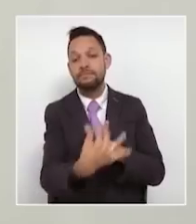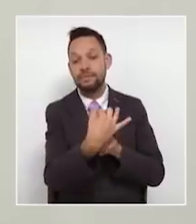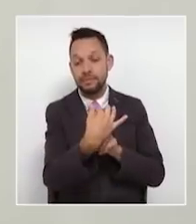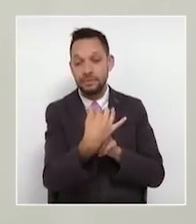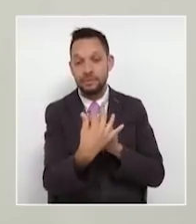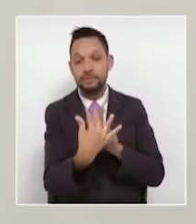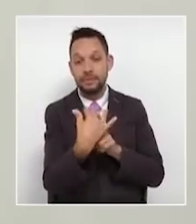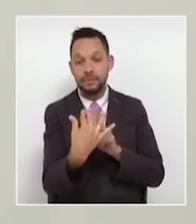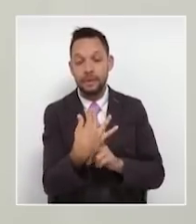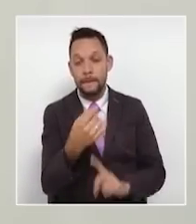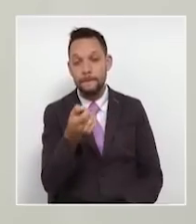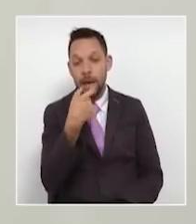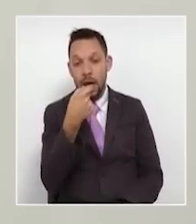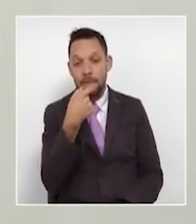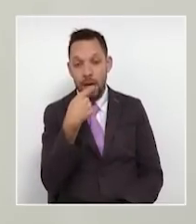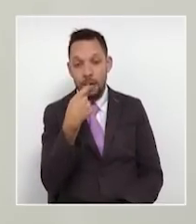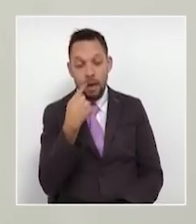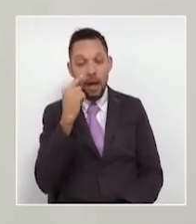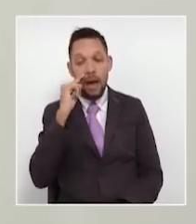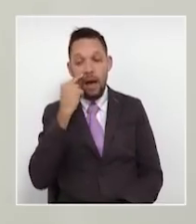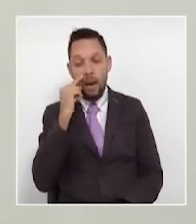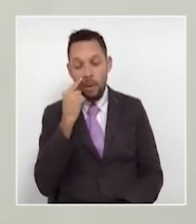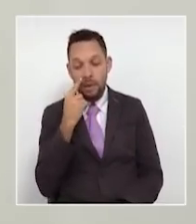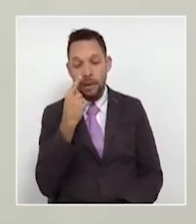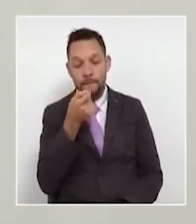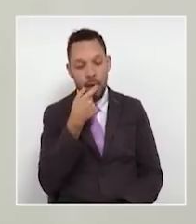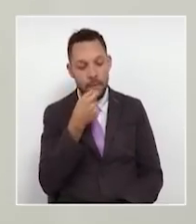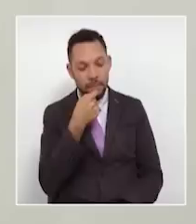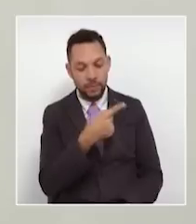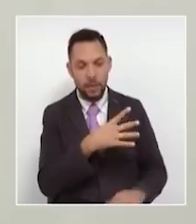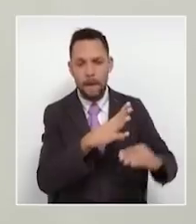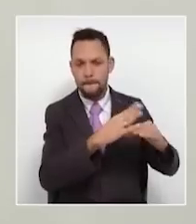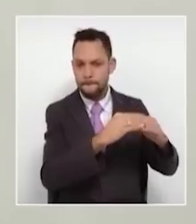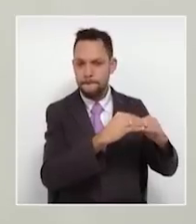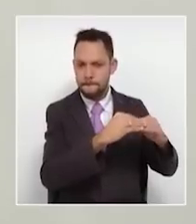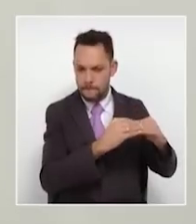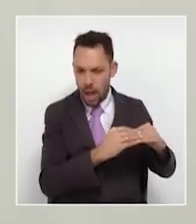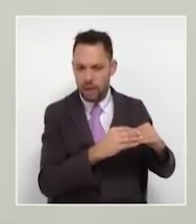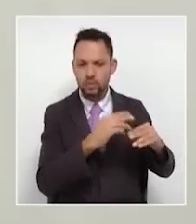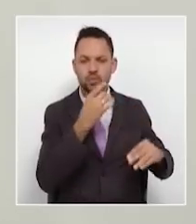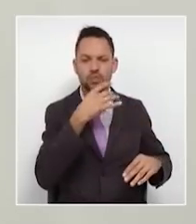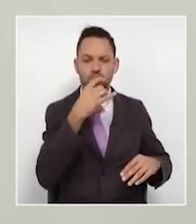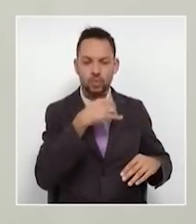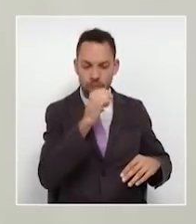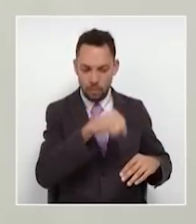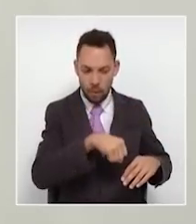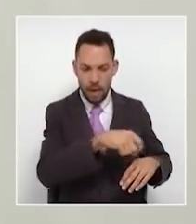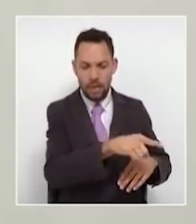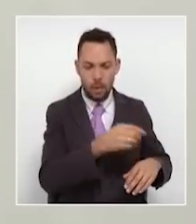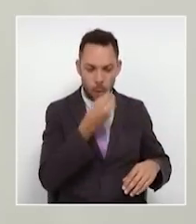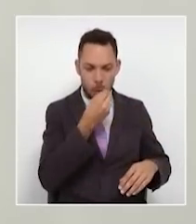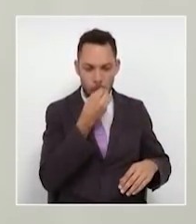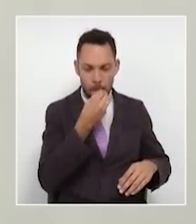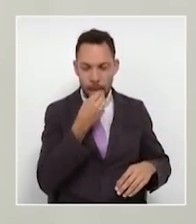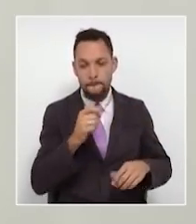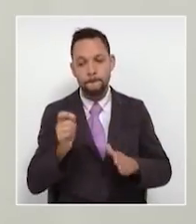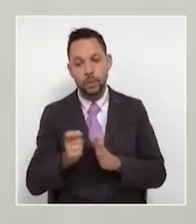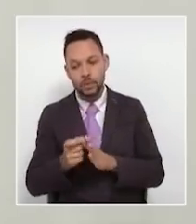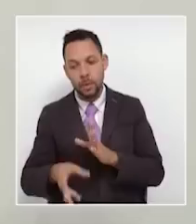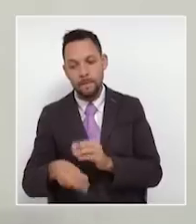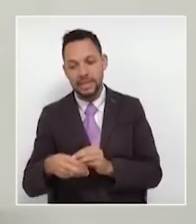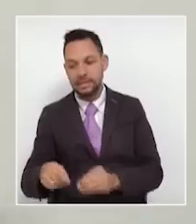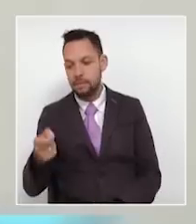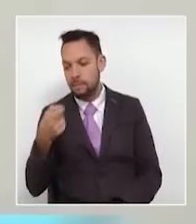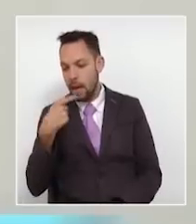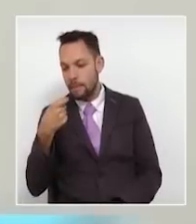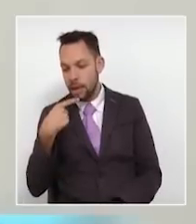pastas para la depresión siga comiendo panadería y siga comiendo al azúcar y coma lo que quiera entonces es que